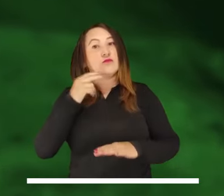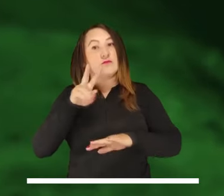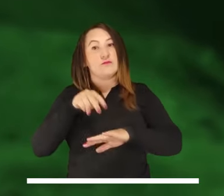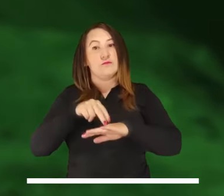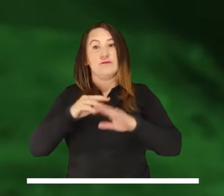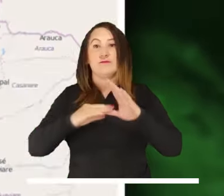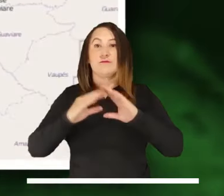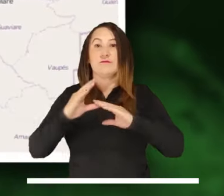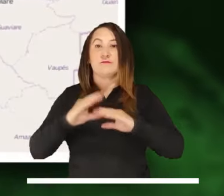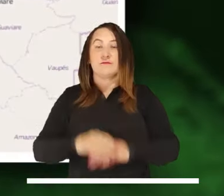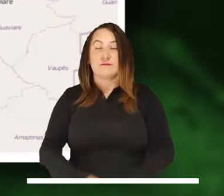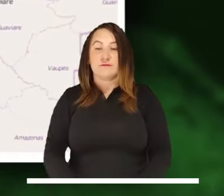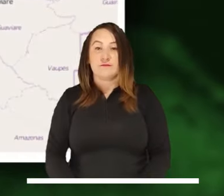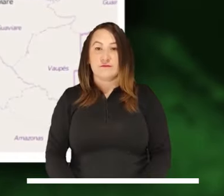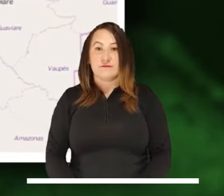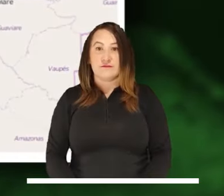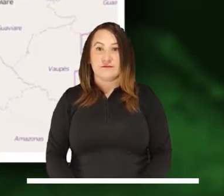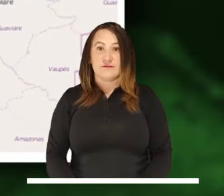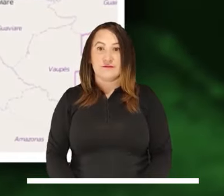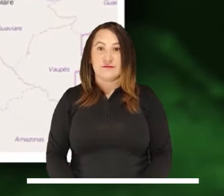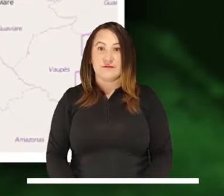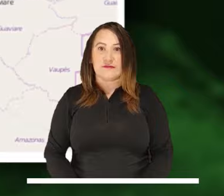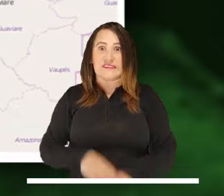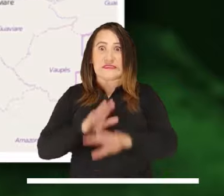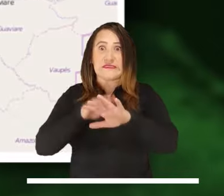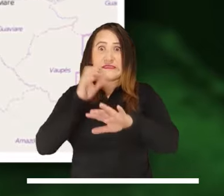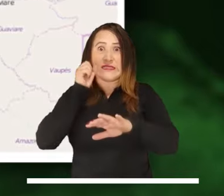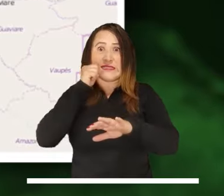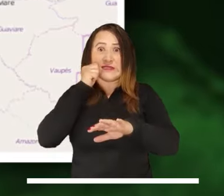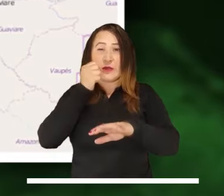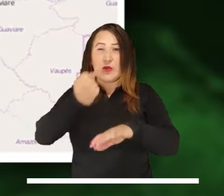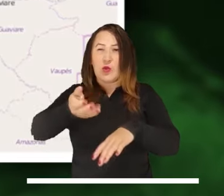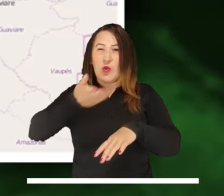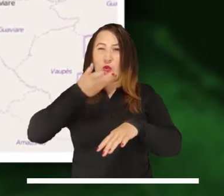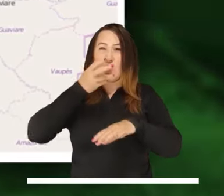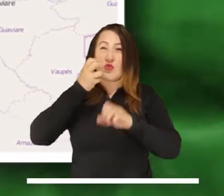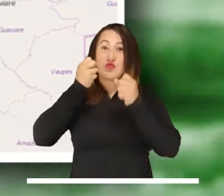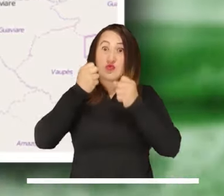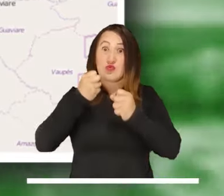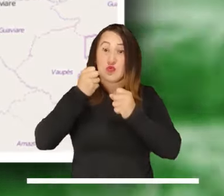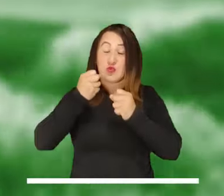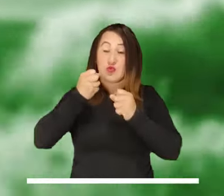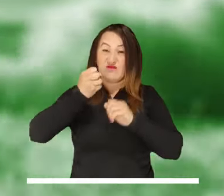Recomendamos estar atentos a posibles deslizamientos en Chocó, Nariño y Cauca.